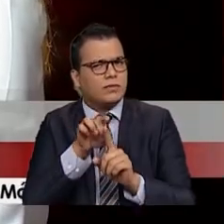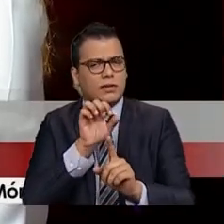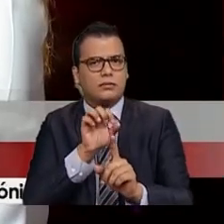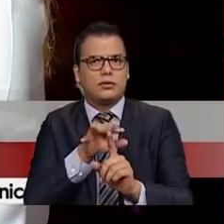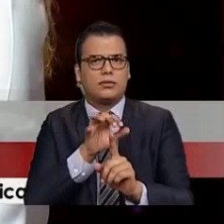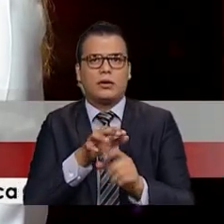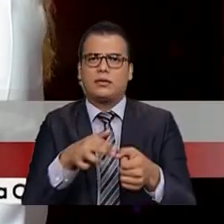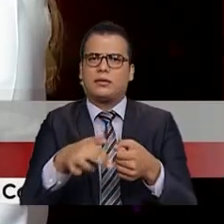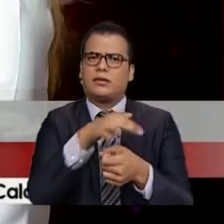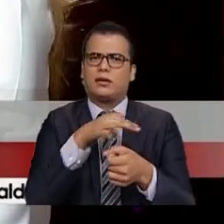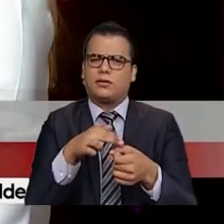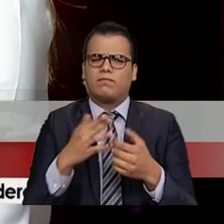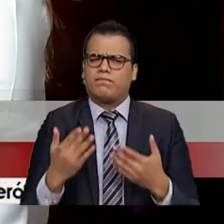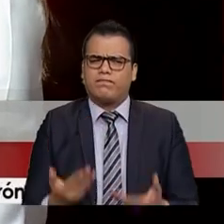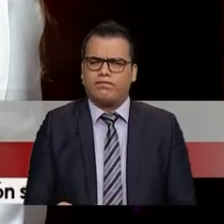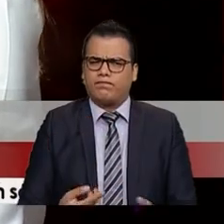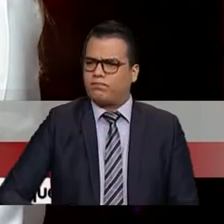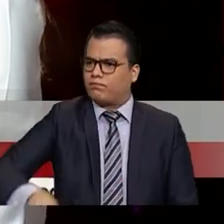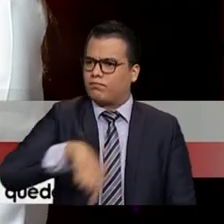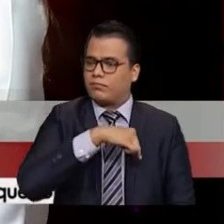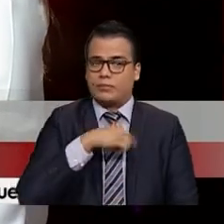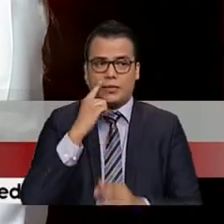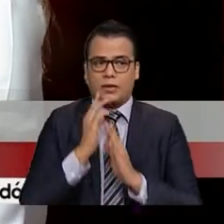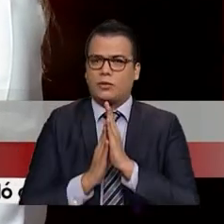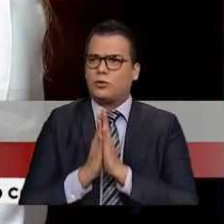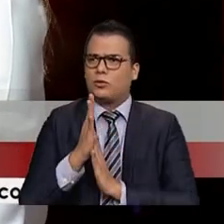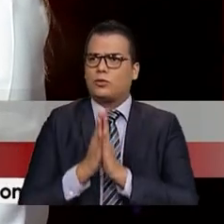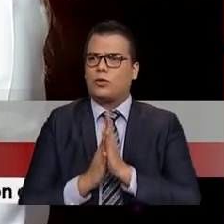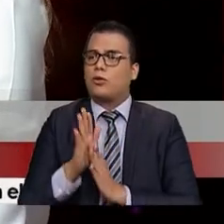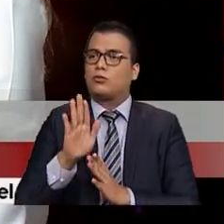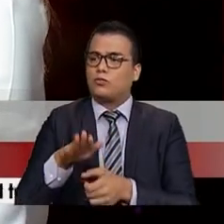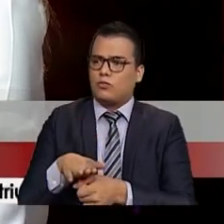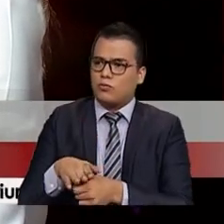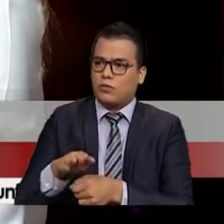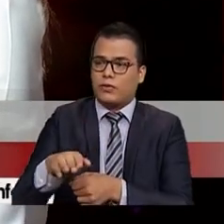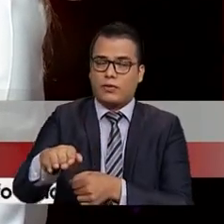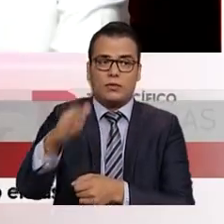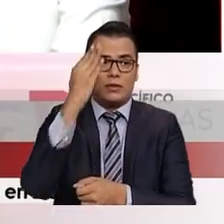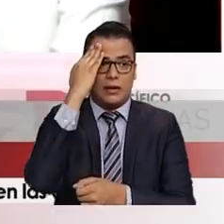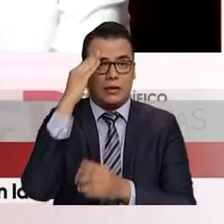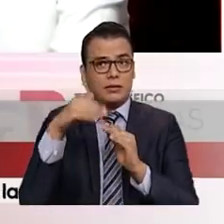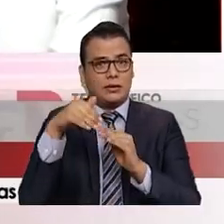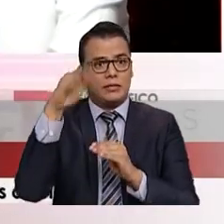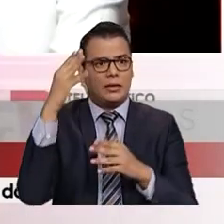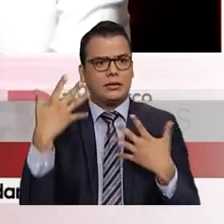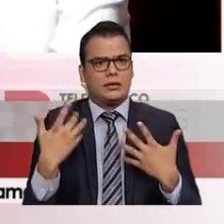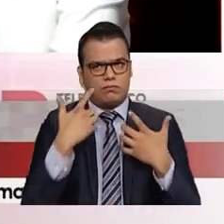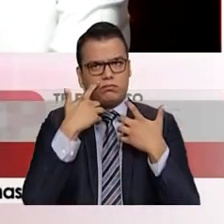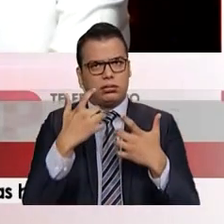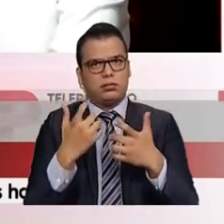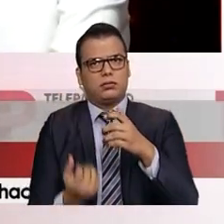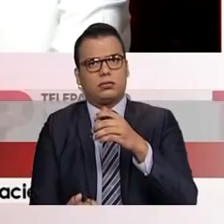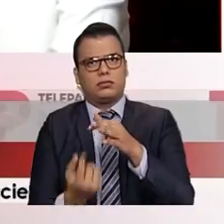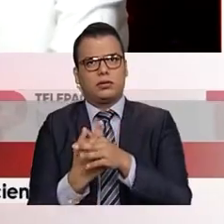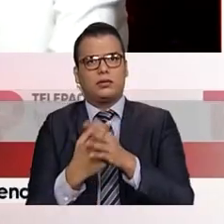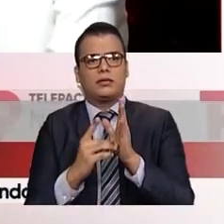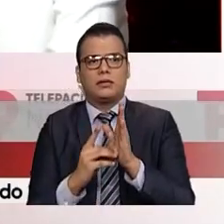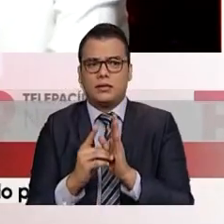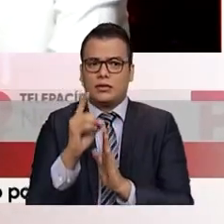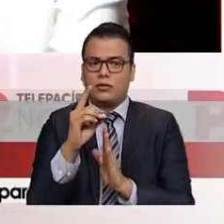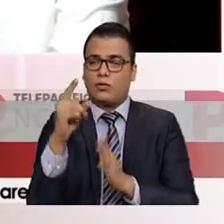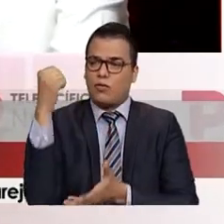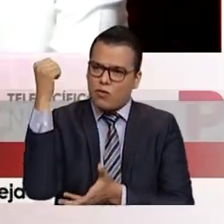es una expectativa muy grande con buenaventura buenaventura es eje de desarrollo económico de nuestro país todos